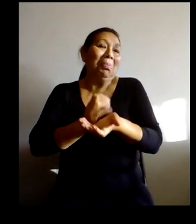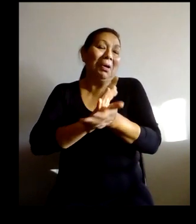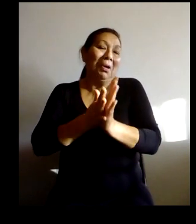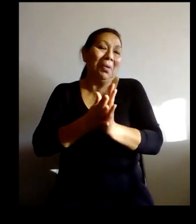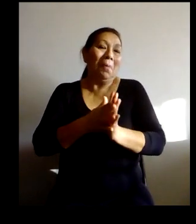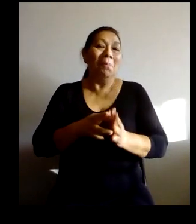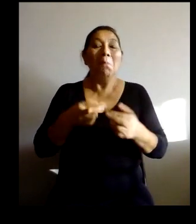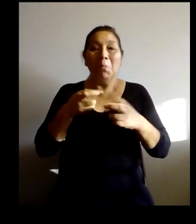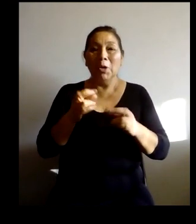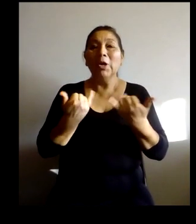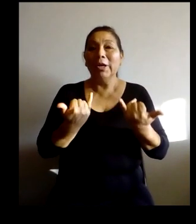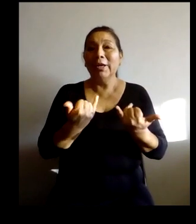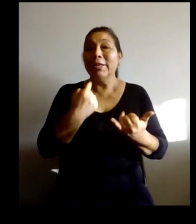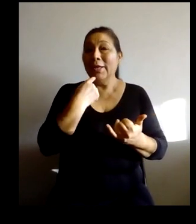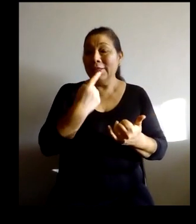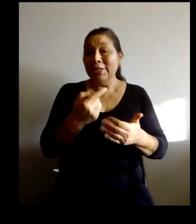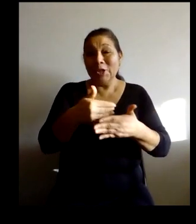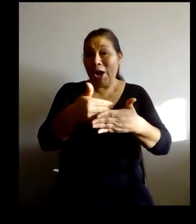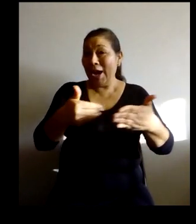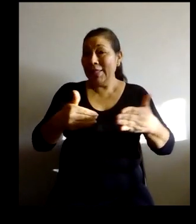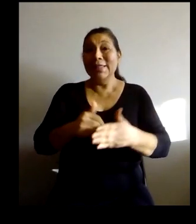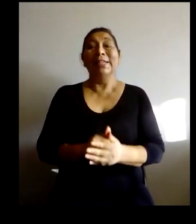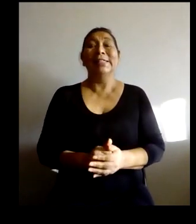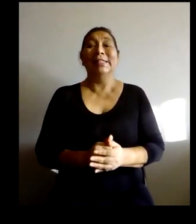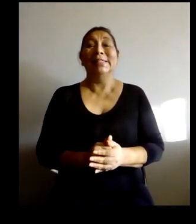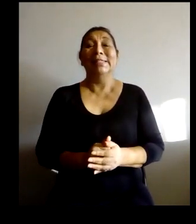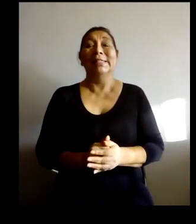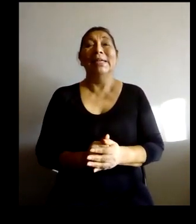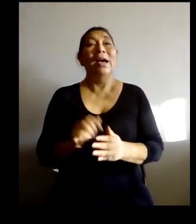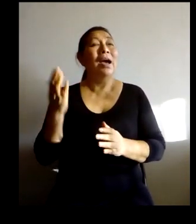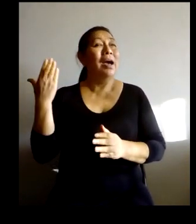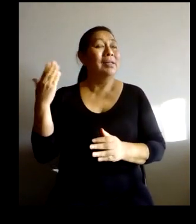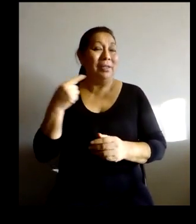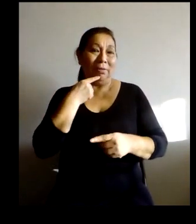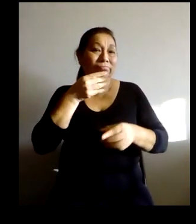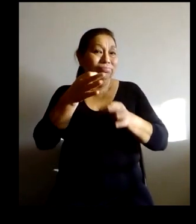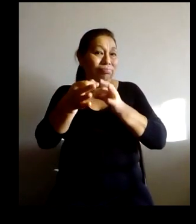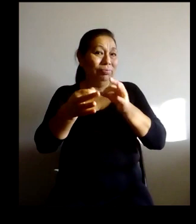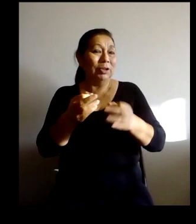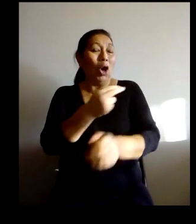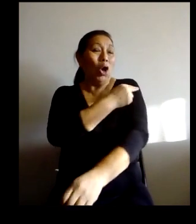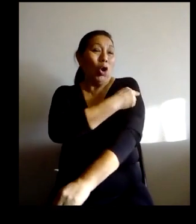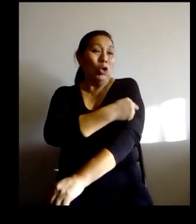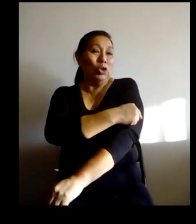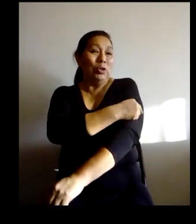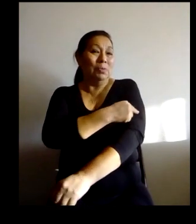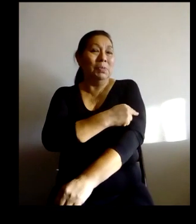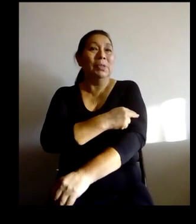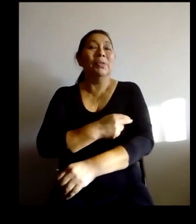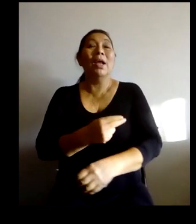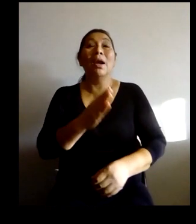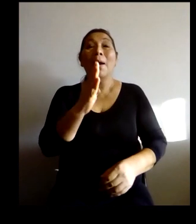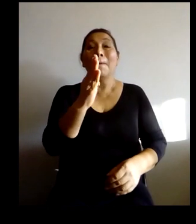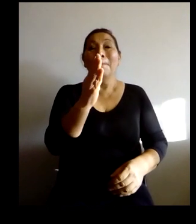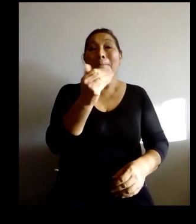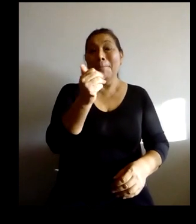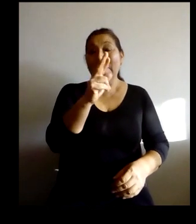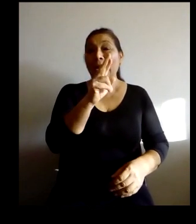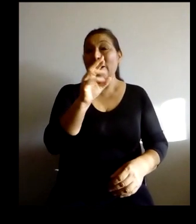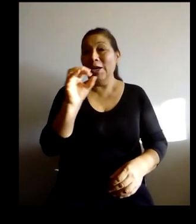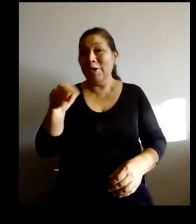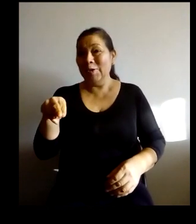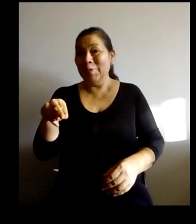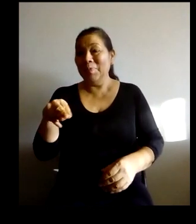público. Esto es lo que ya mencionamos hace un momento sobre el Hospital Guzmán Barrón.